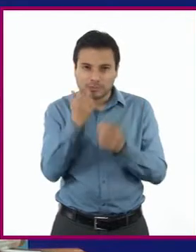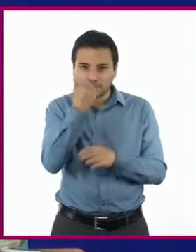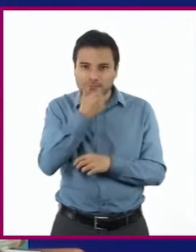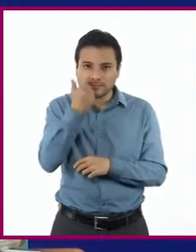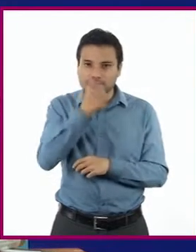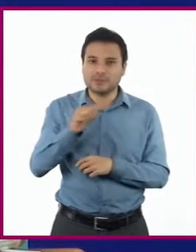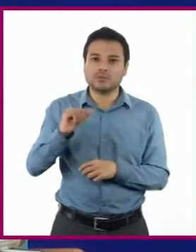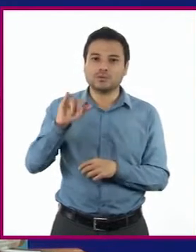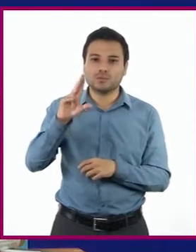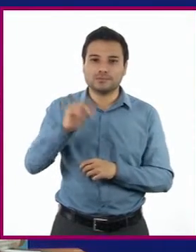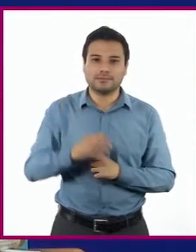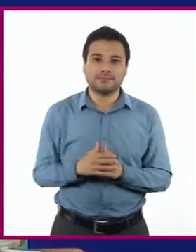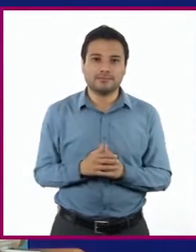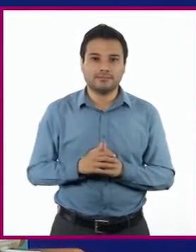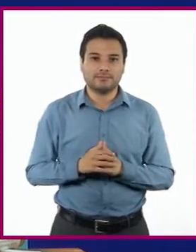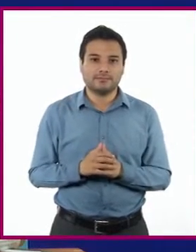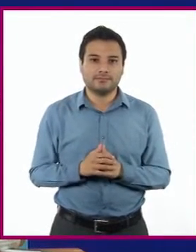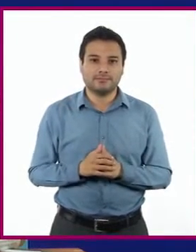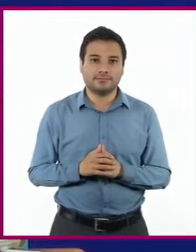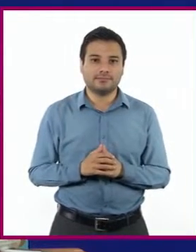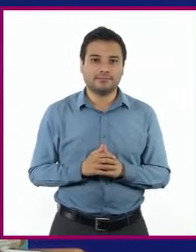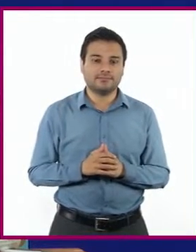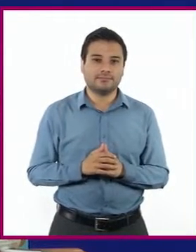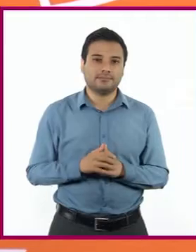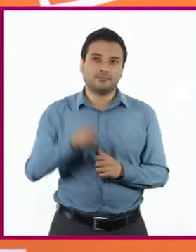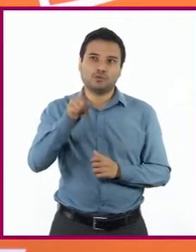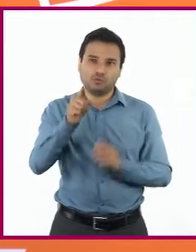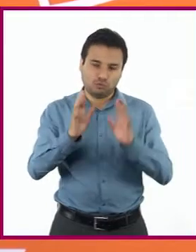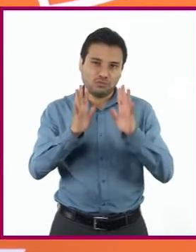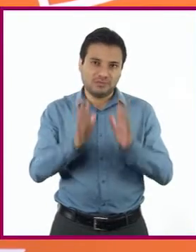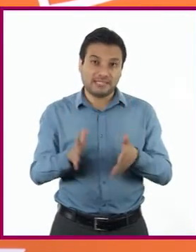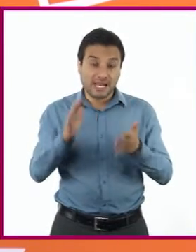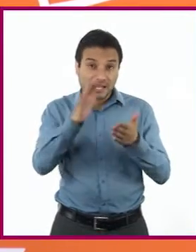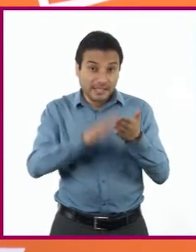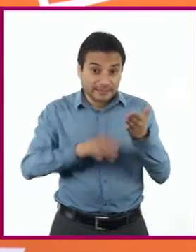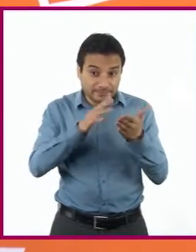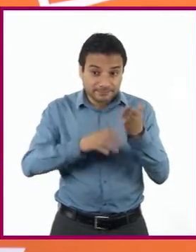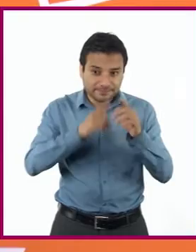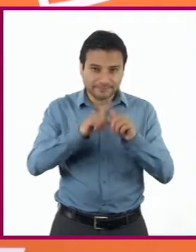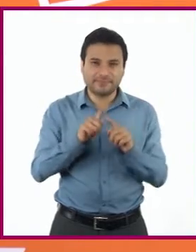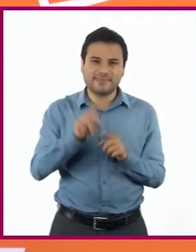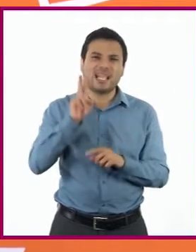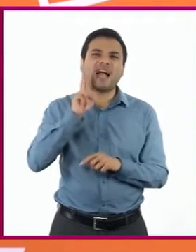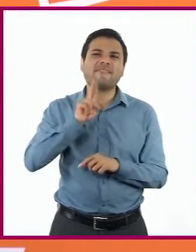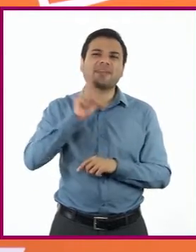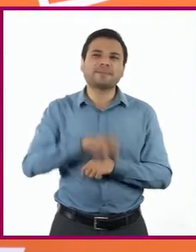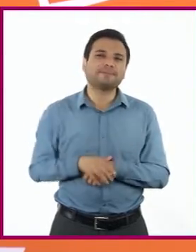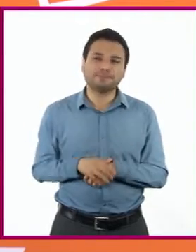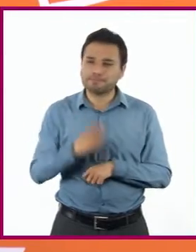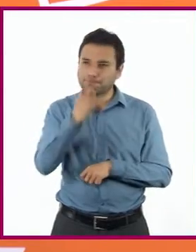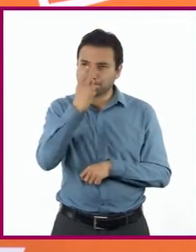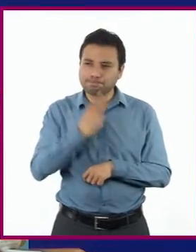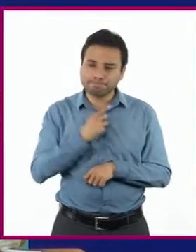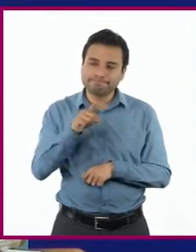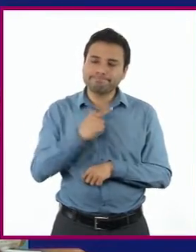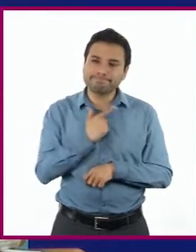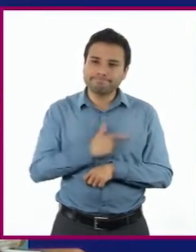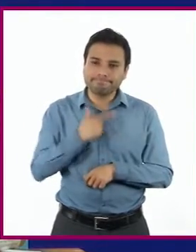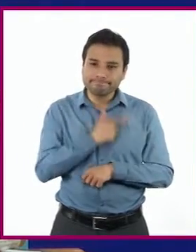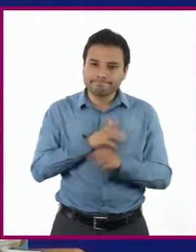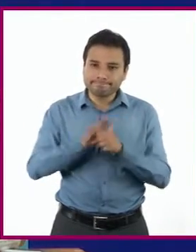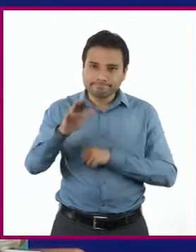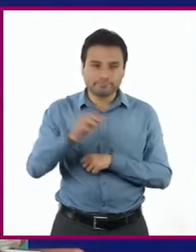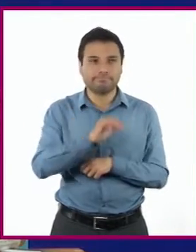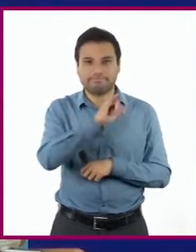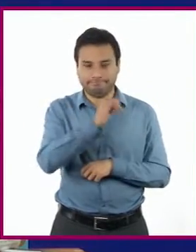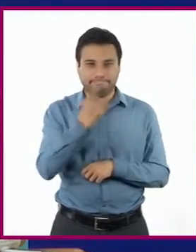así, Alberto? Y ya que has leído varias autobiografías, comparte con nosotros las que te han gustado. Claro que